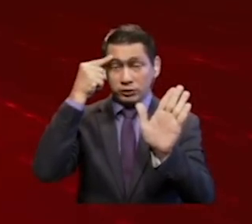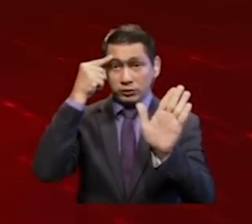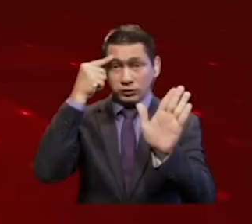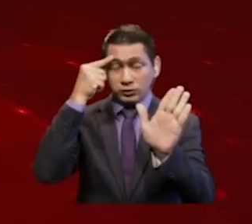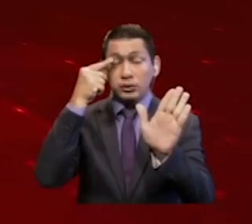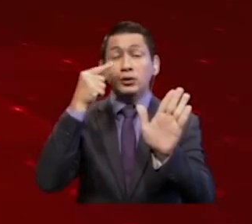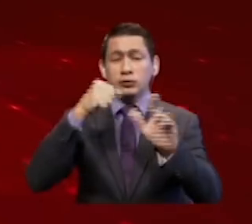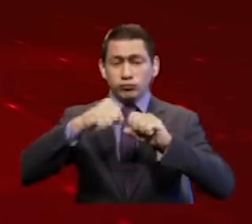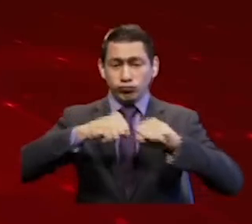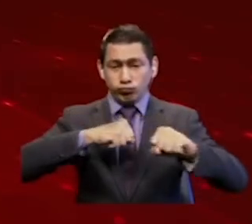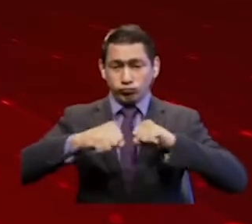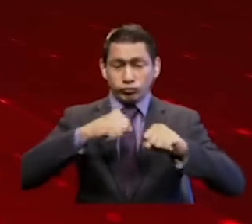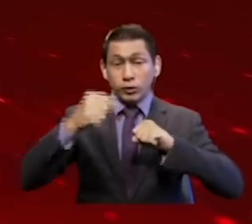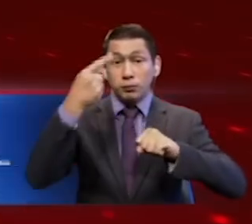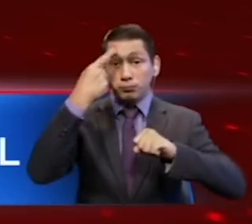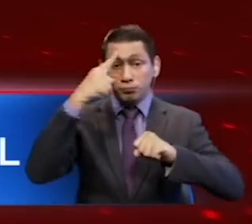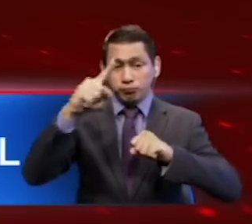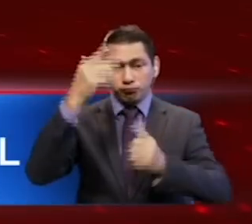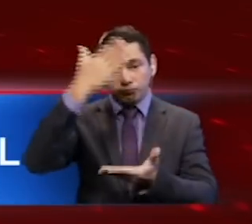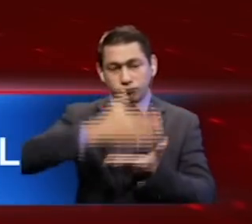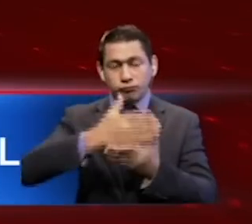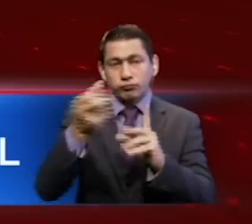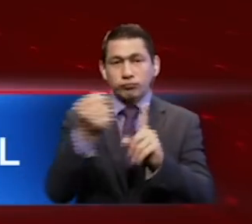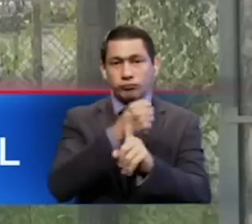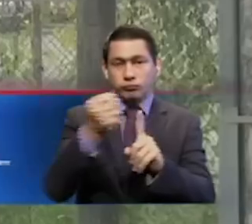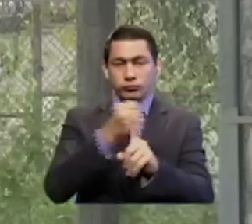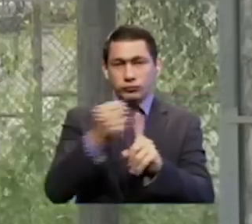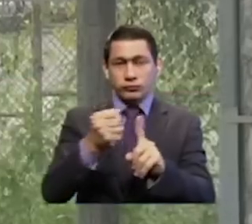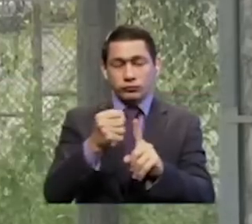lucha frontal contra el crimen organizado.